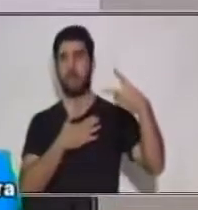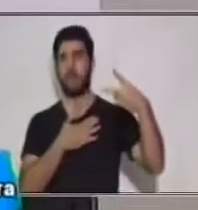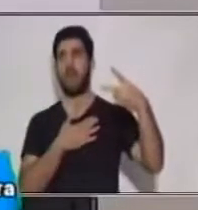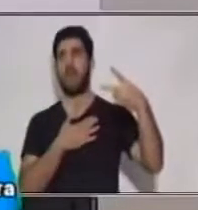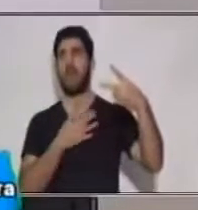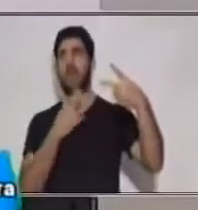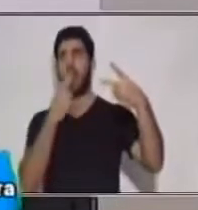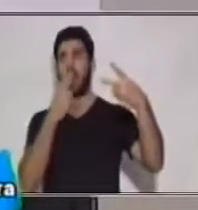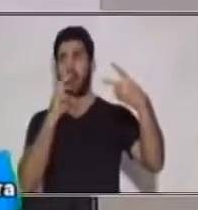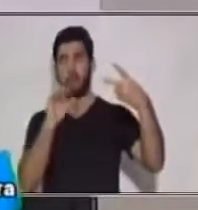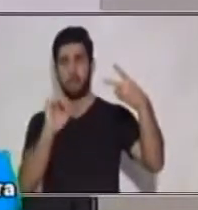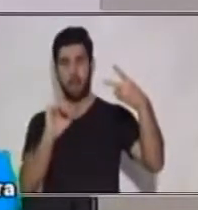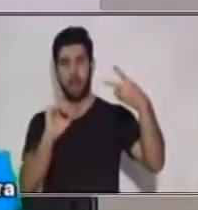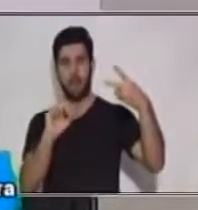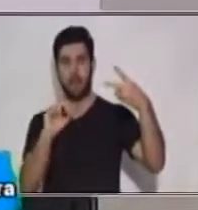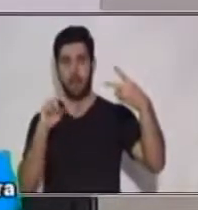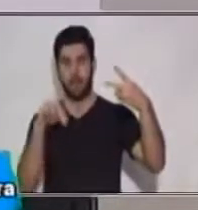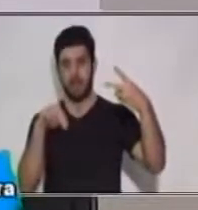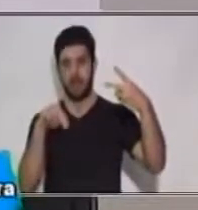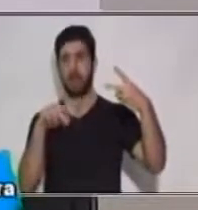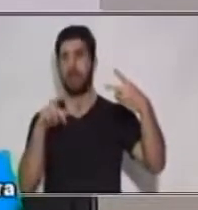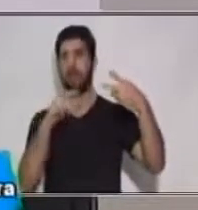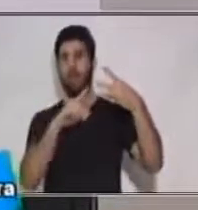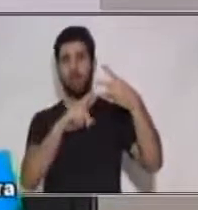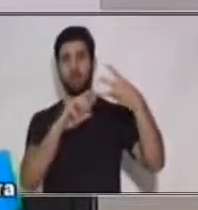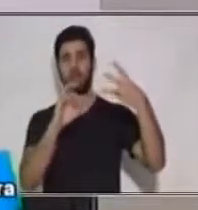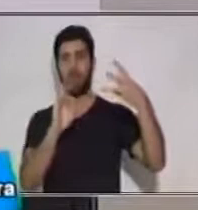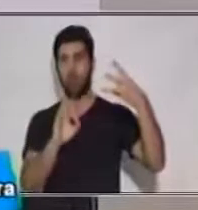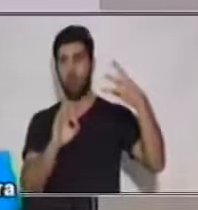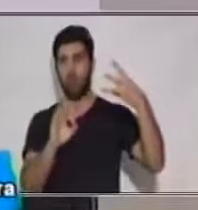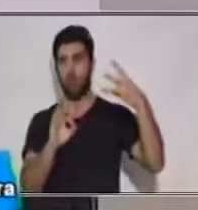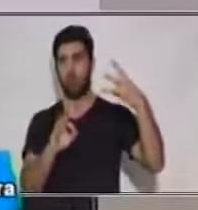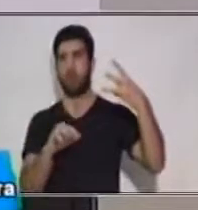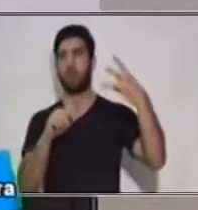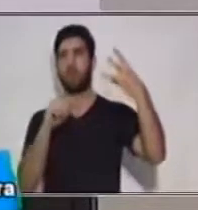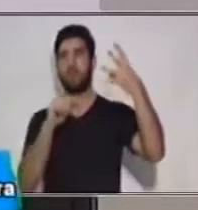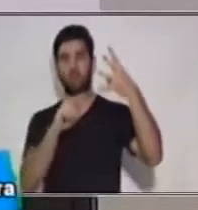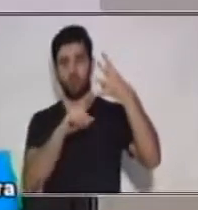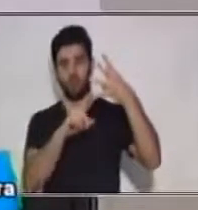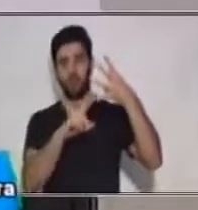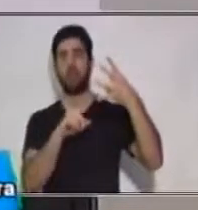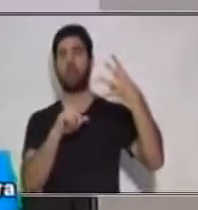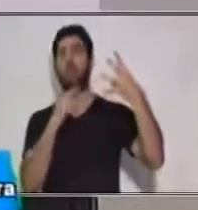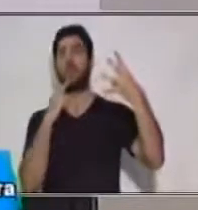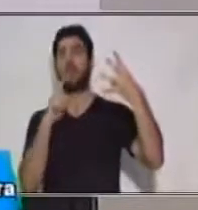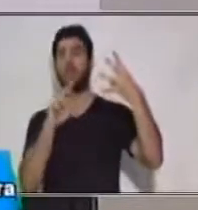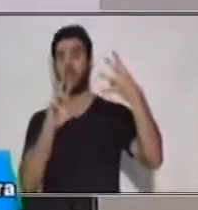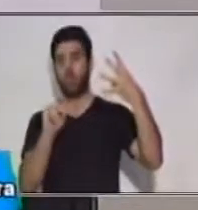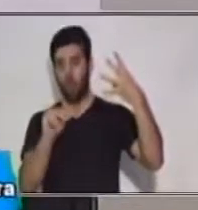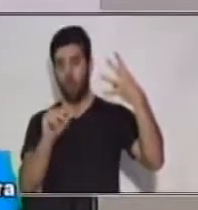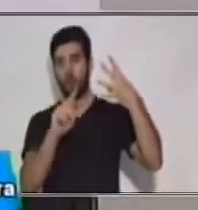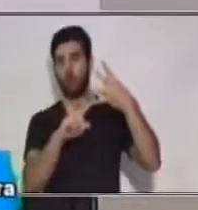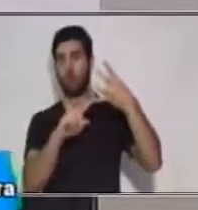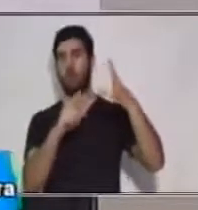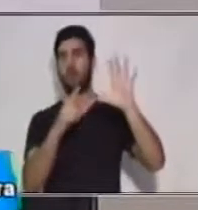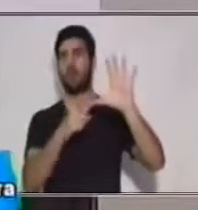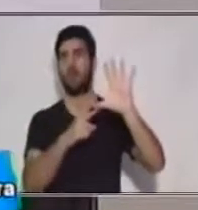palabra. Herman, o, no, tien,